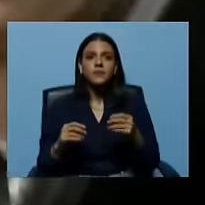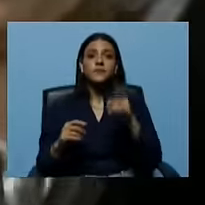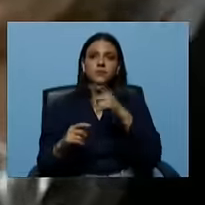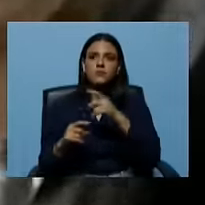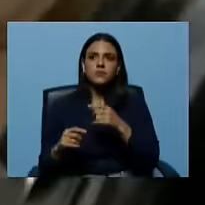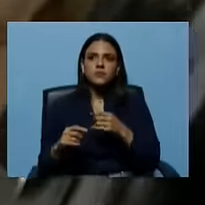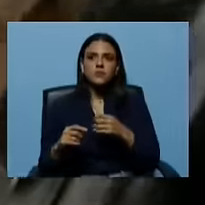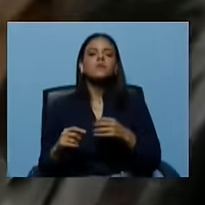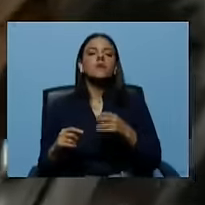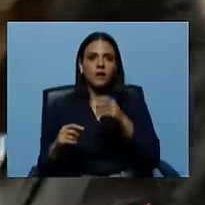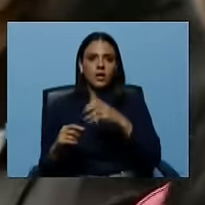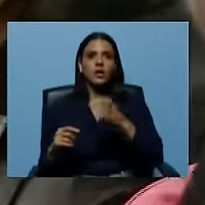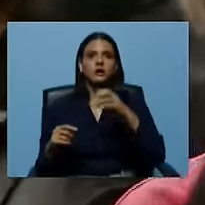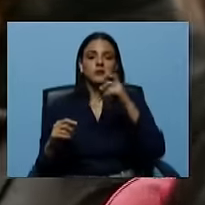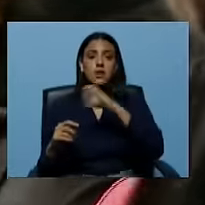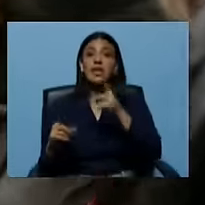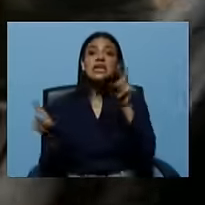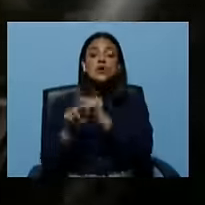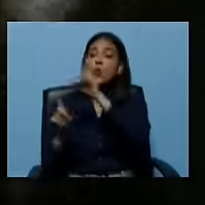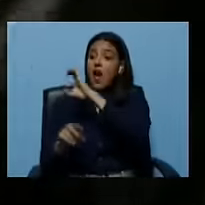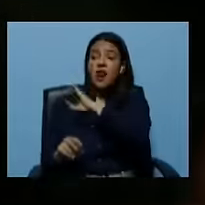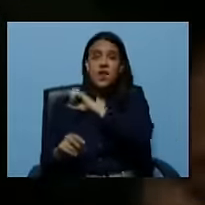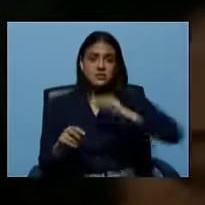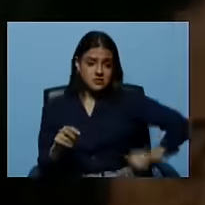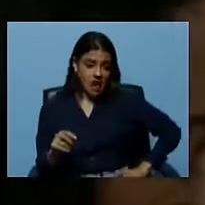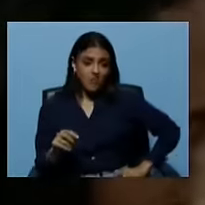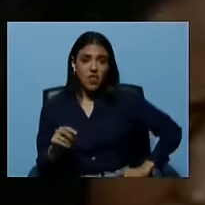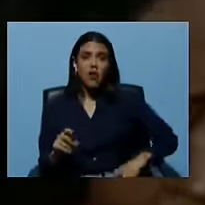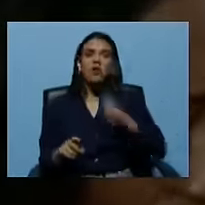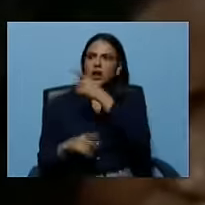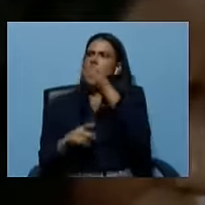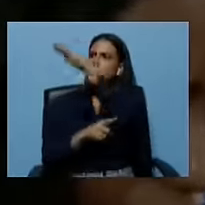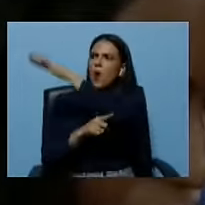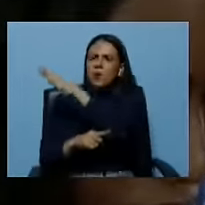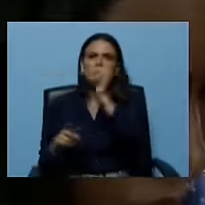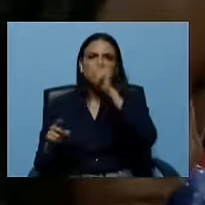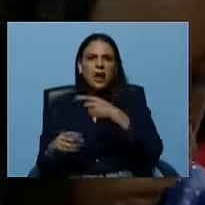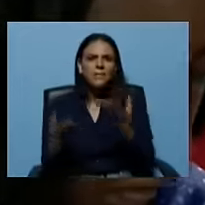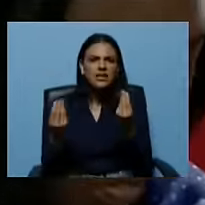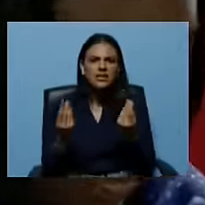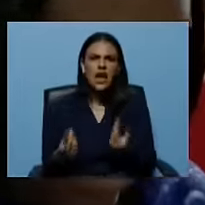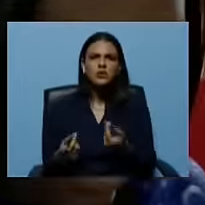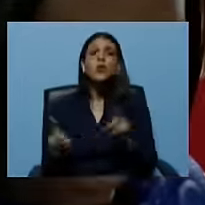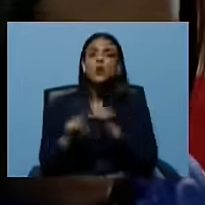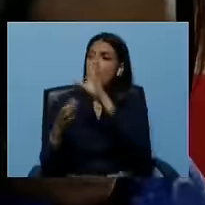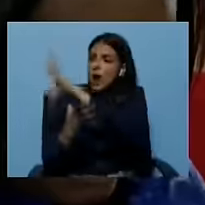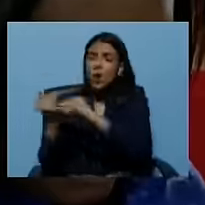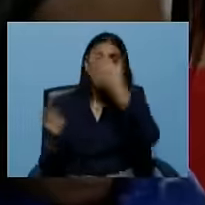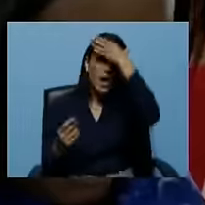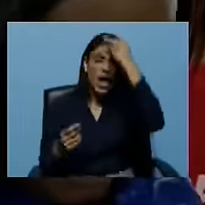cueva, que no le da la cara ni a sus propios seguidores.